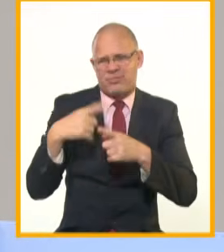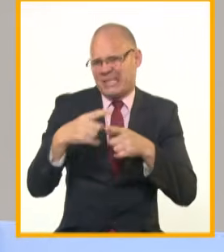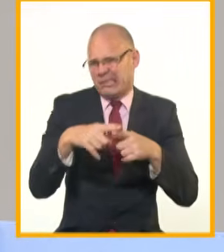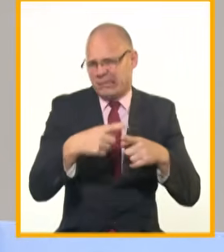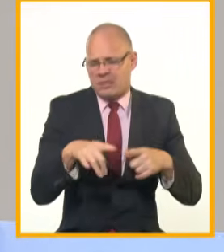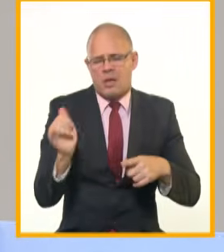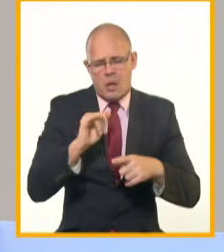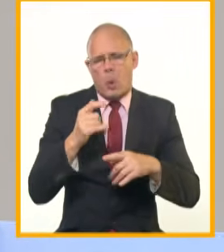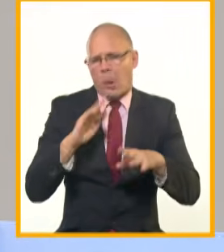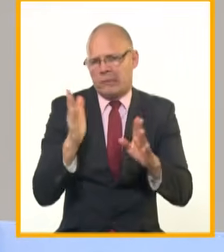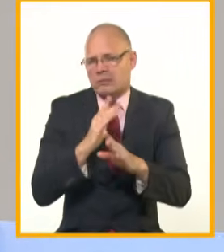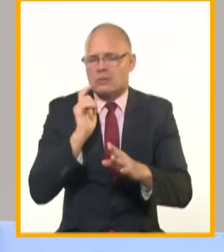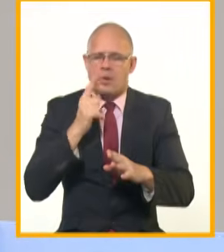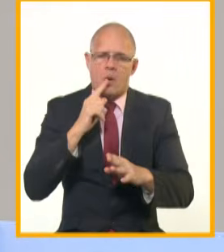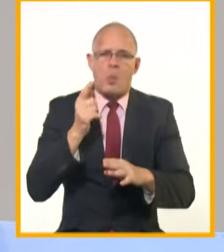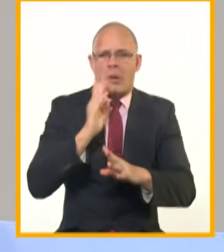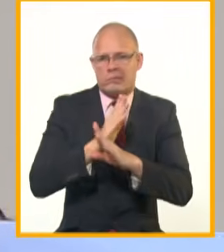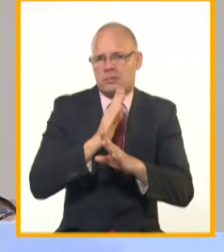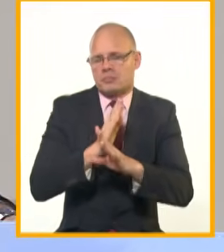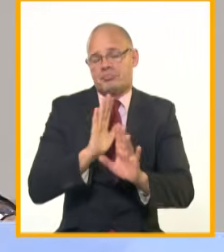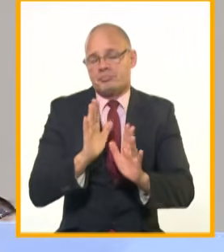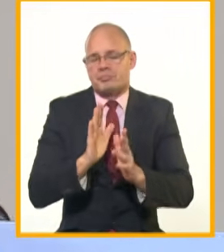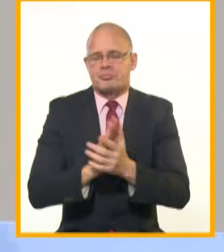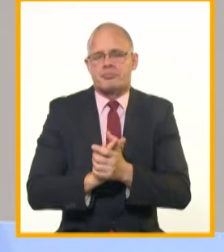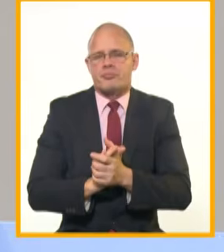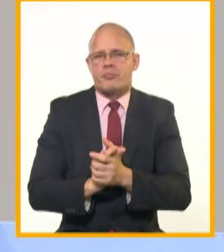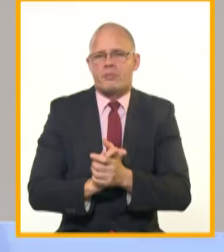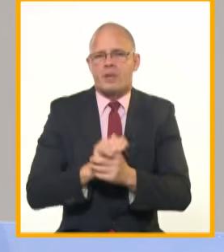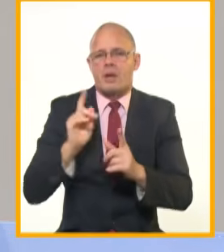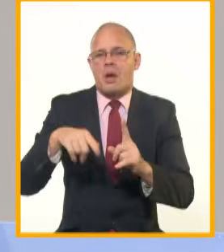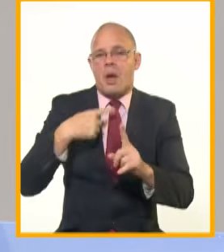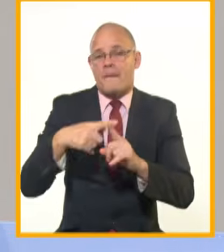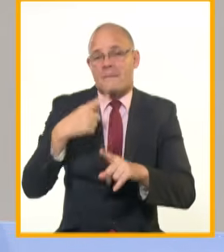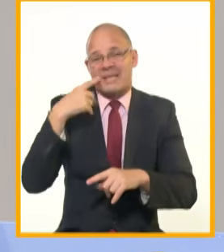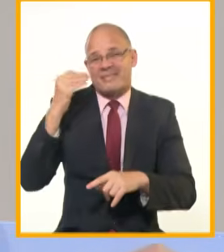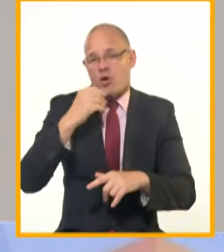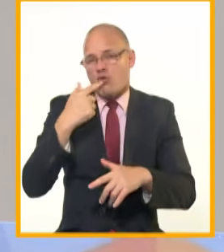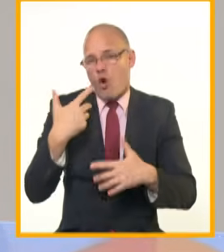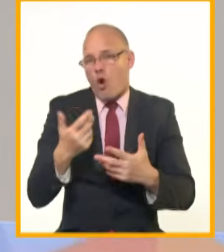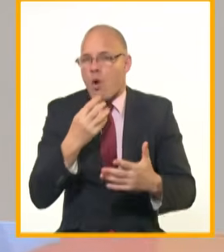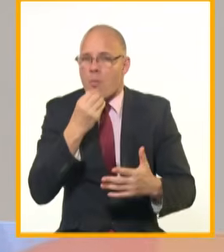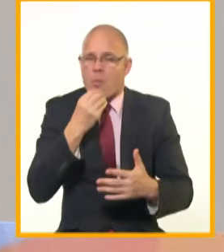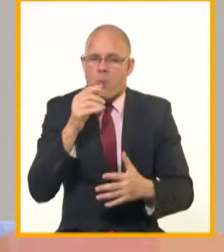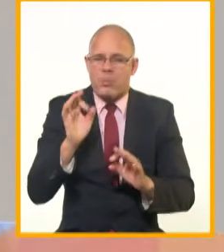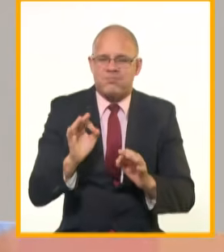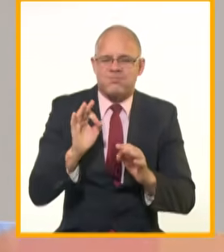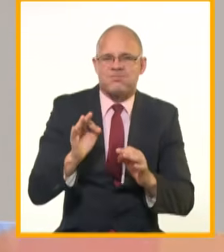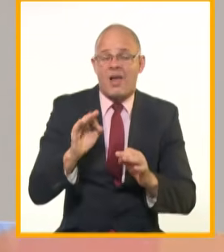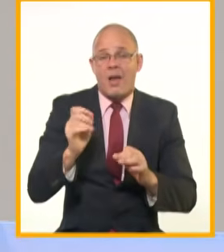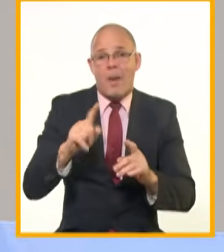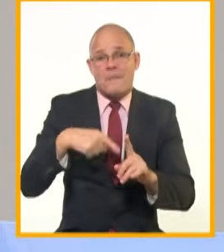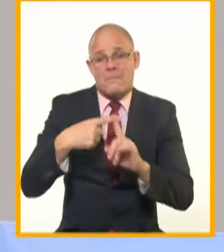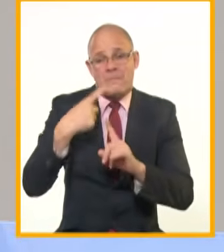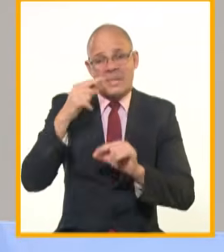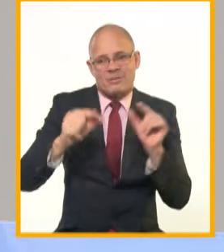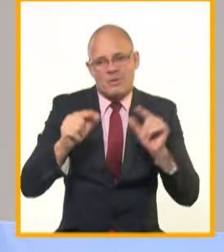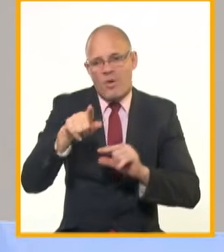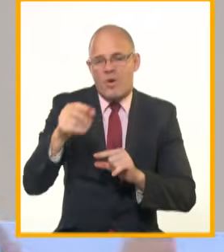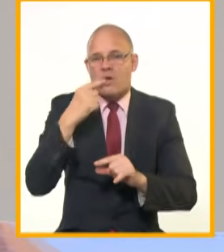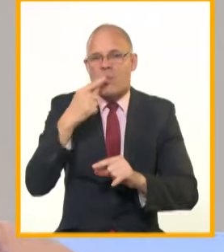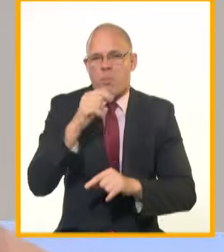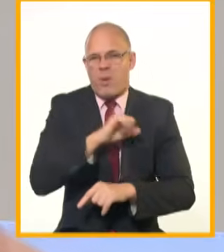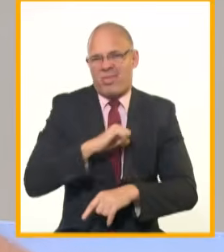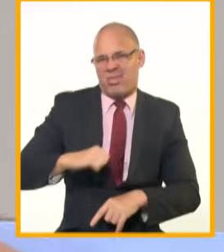sociedad que hoy no escapan, unido a la necesidad de vincular la mayor cantidad de personas posible, desvincularlo